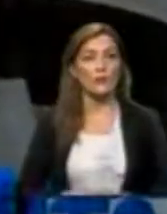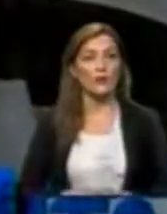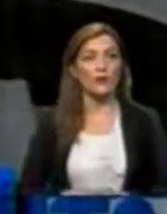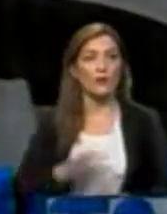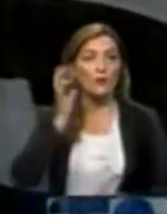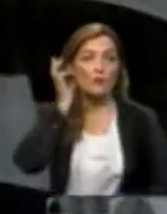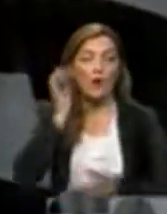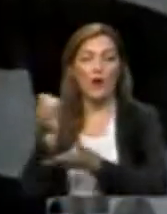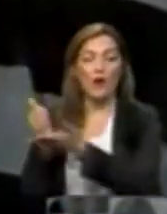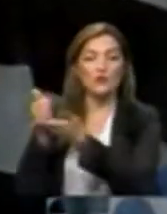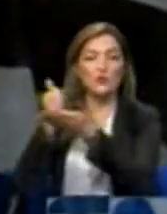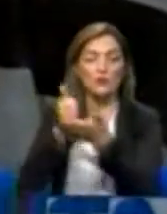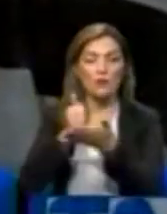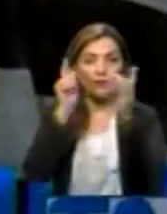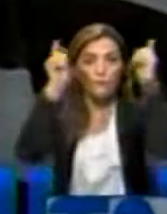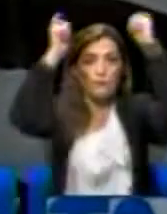pie.